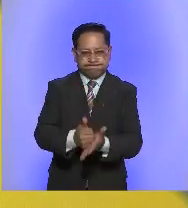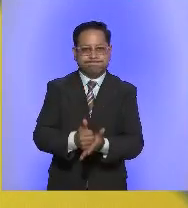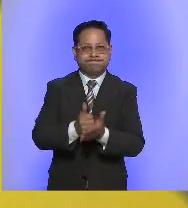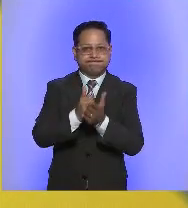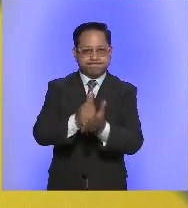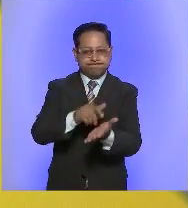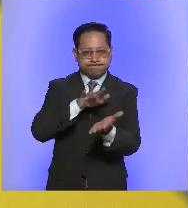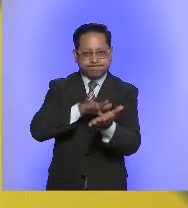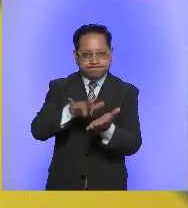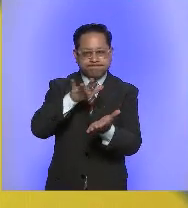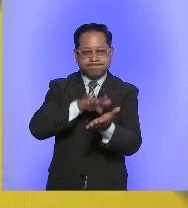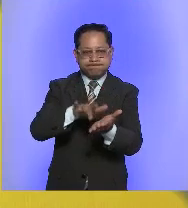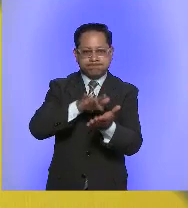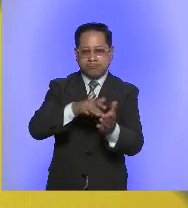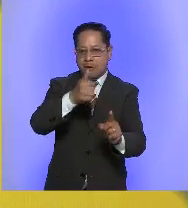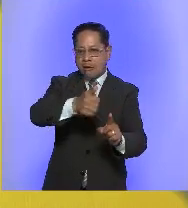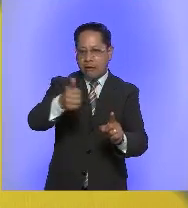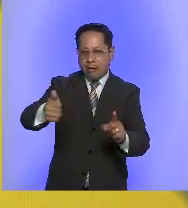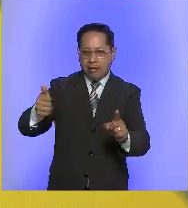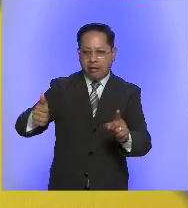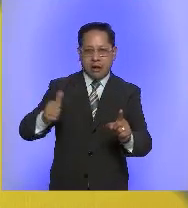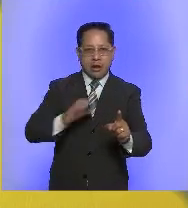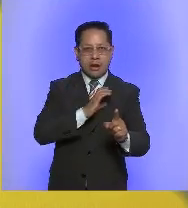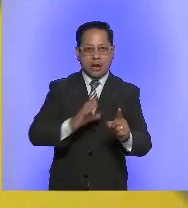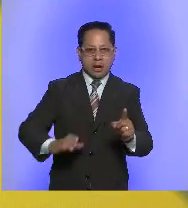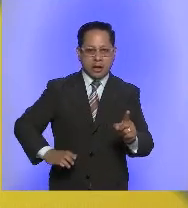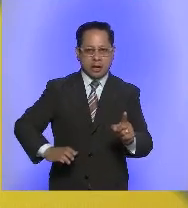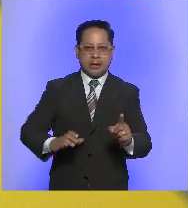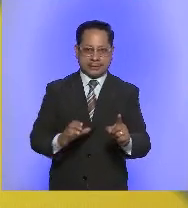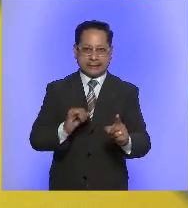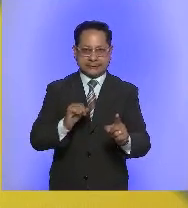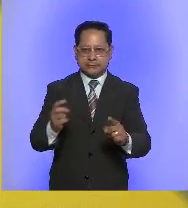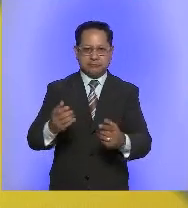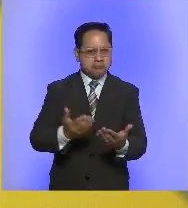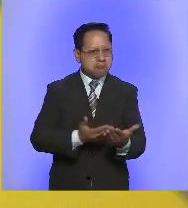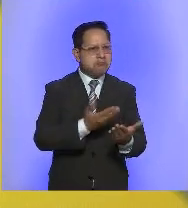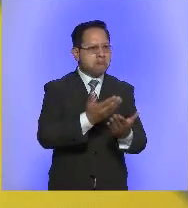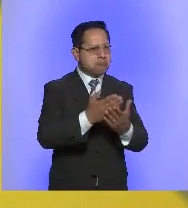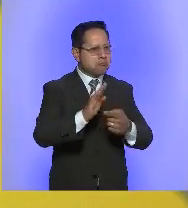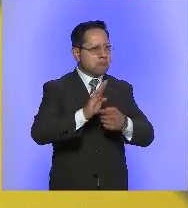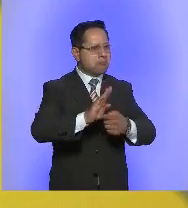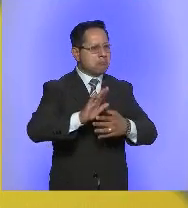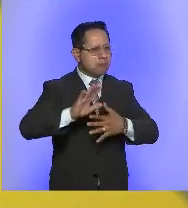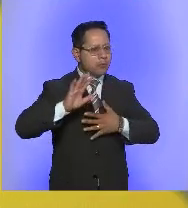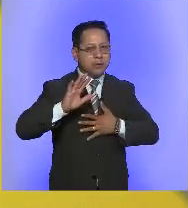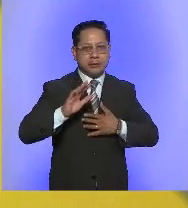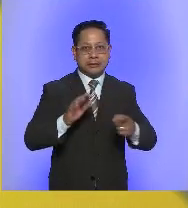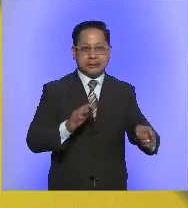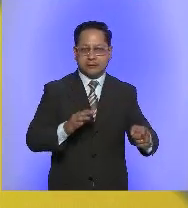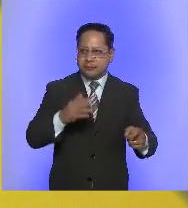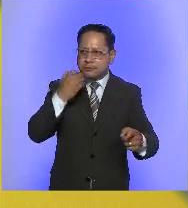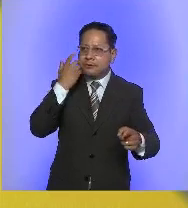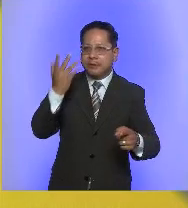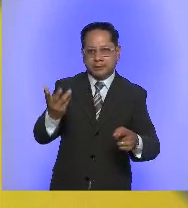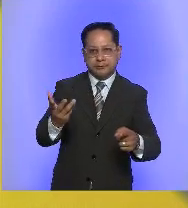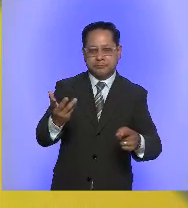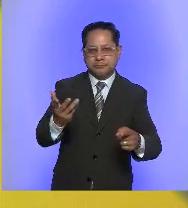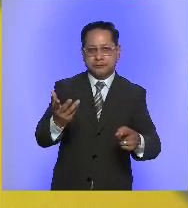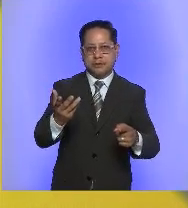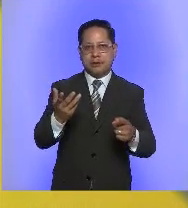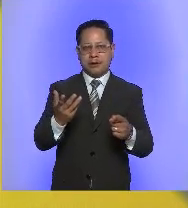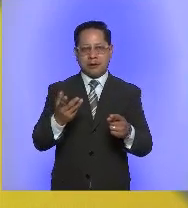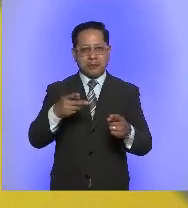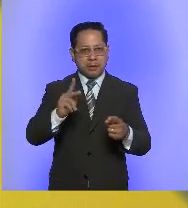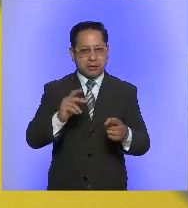y las exigencias. Pero por supuesto, nunca debe ser los recursos públicos y los programas sociales